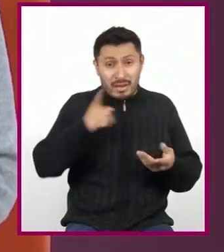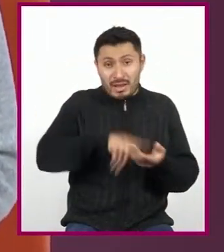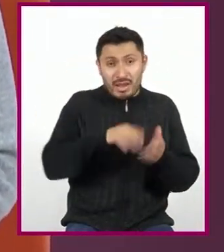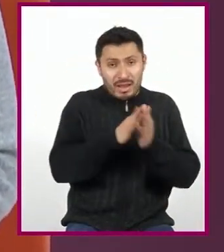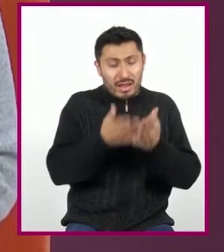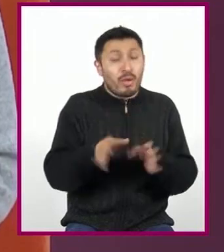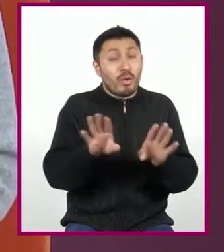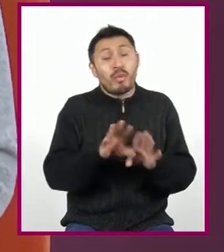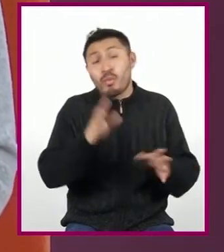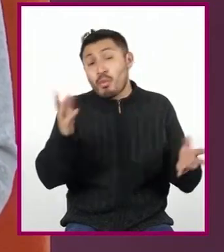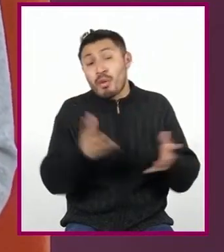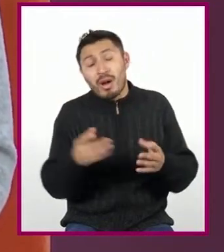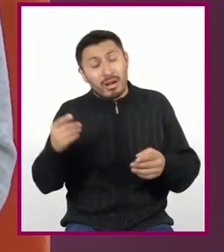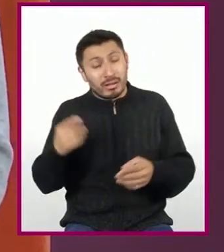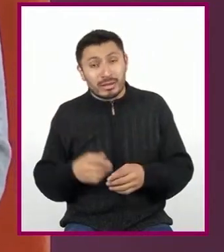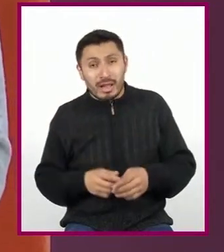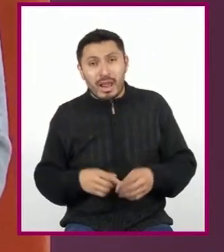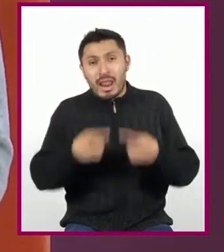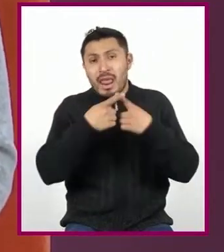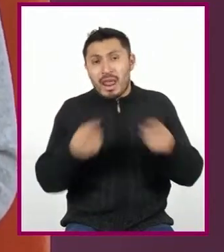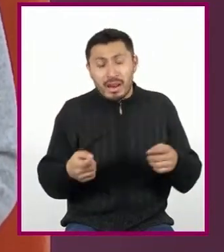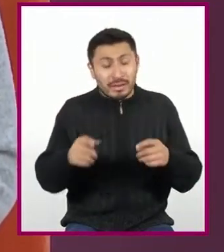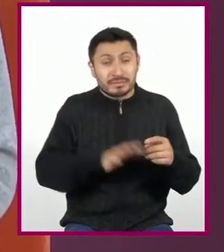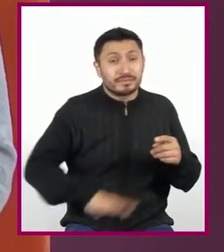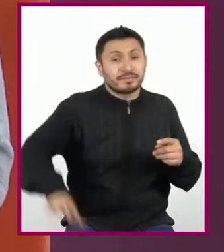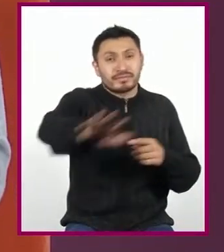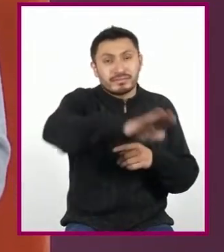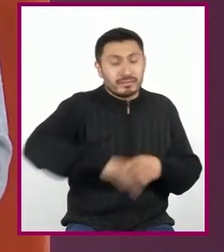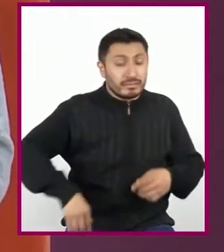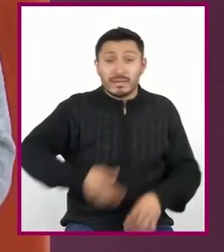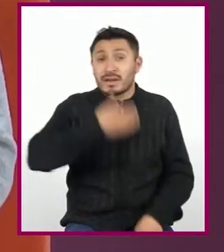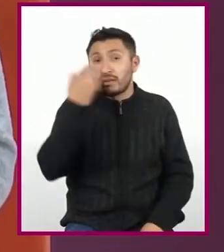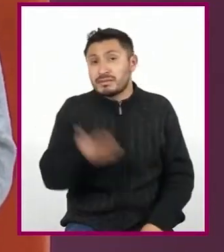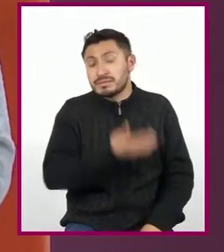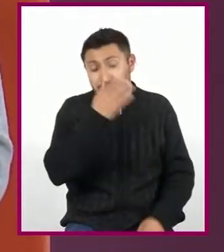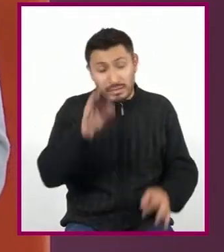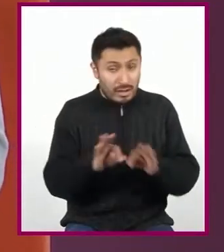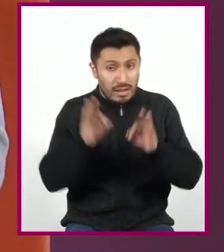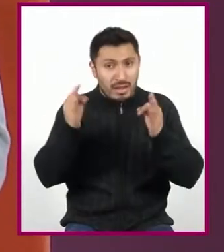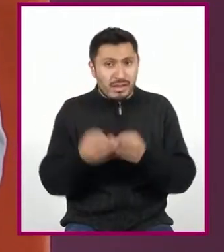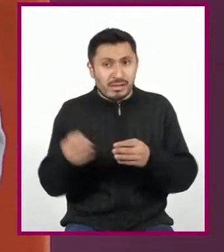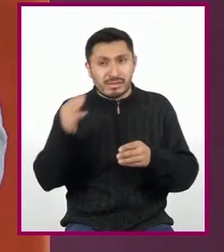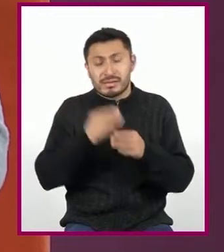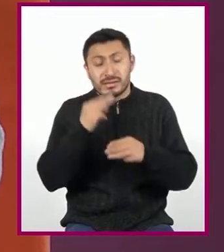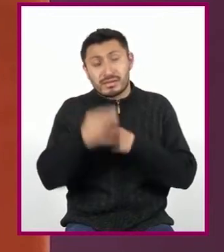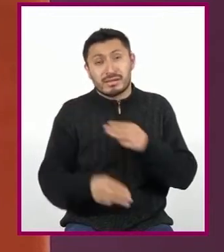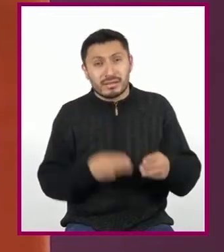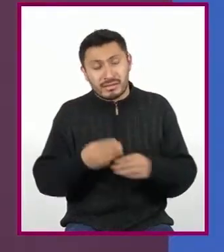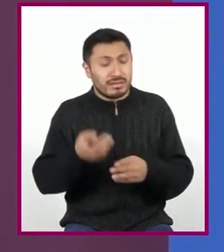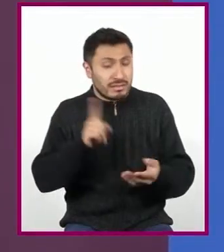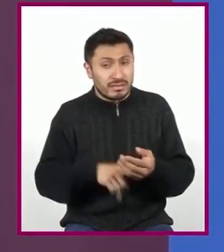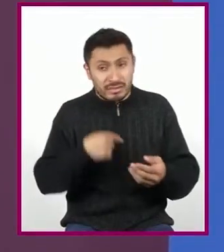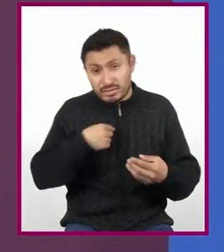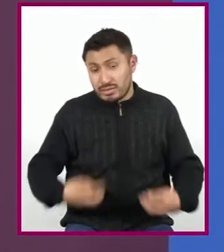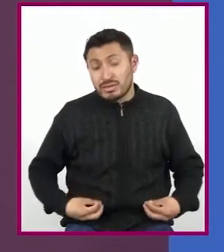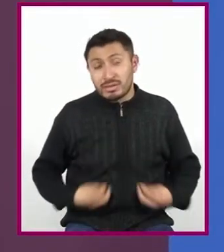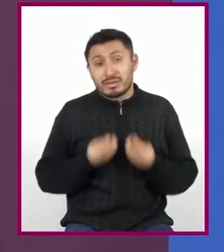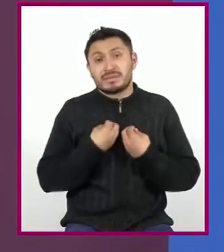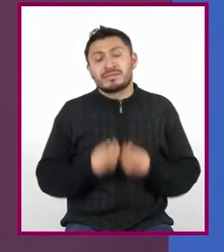partes, porque al plasmar por escrito tus ideas, pensamientos, emociones,